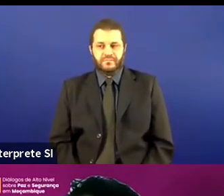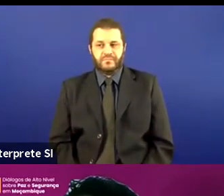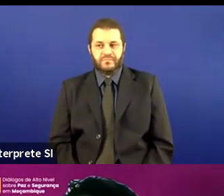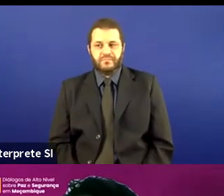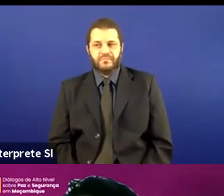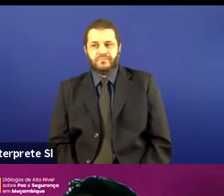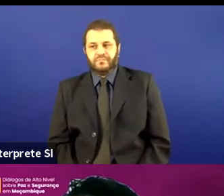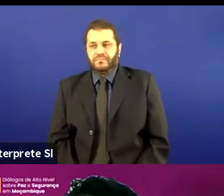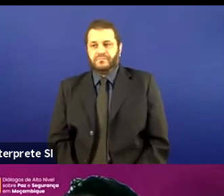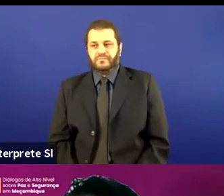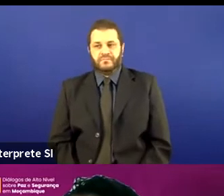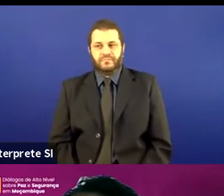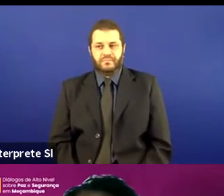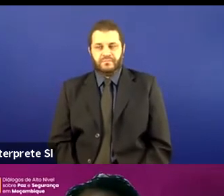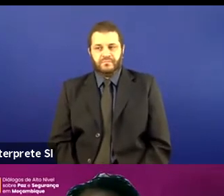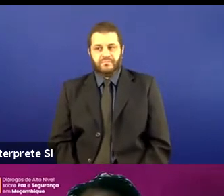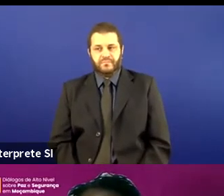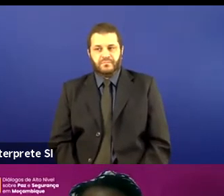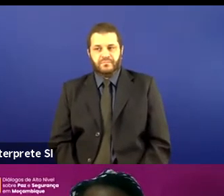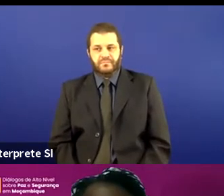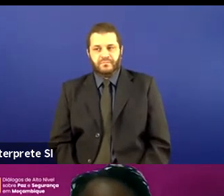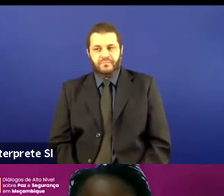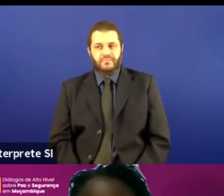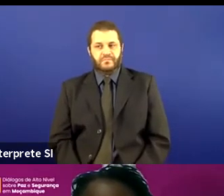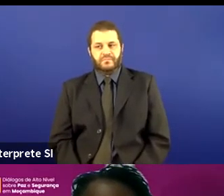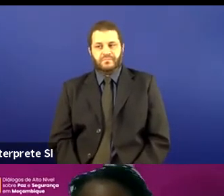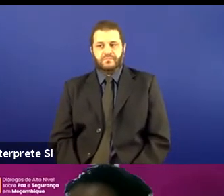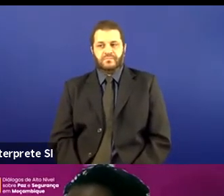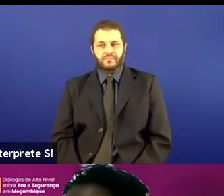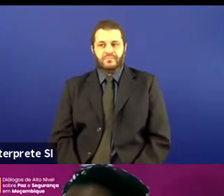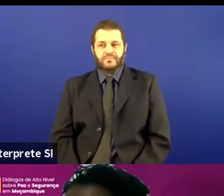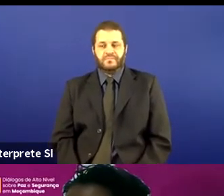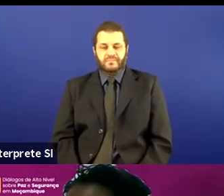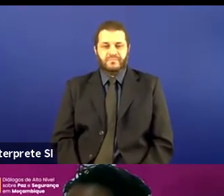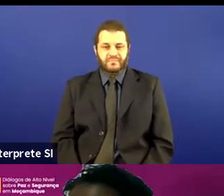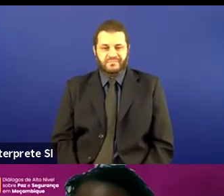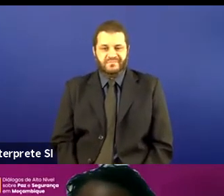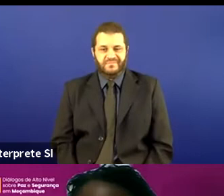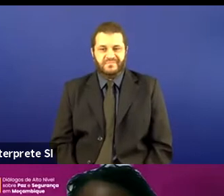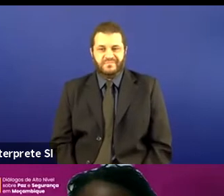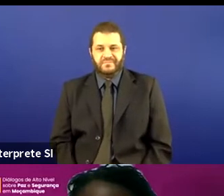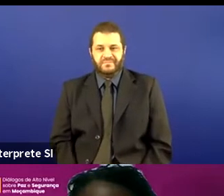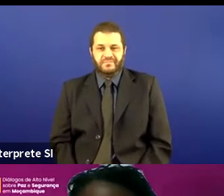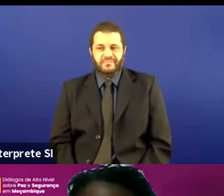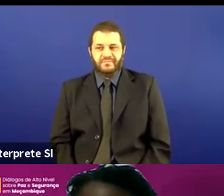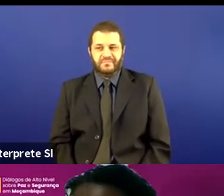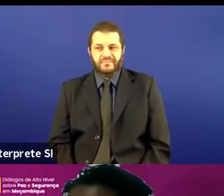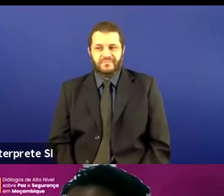Hola, Tarsila, qué gusto saludarle. Qué gusto. A todas también, buenos días.